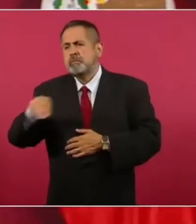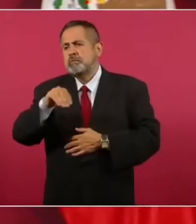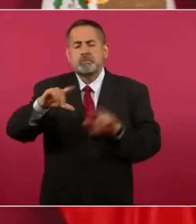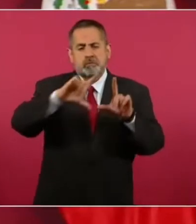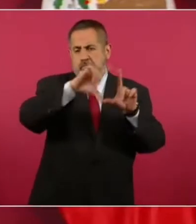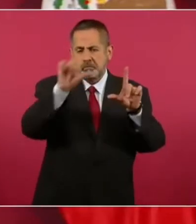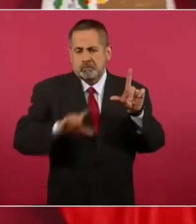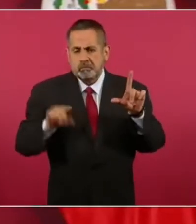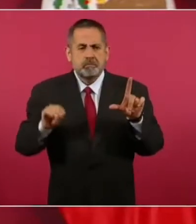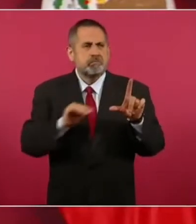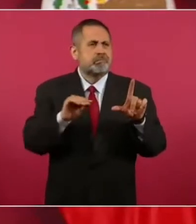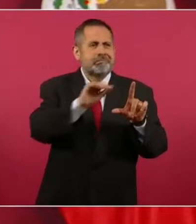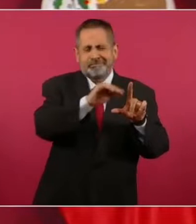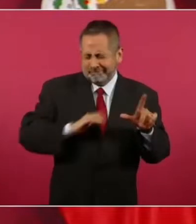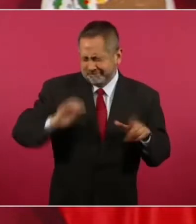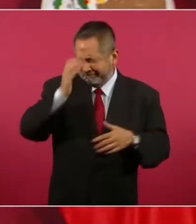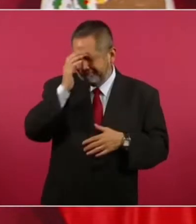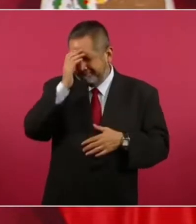conozco los pueblos,